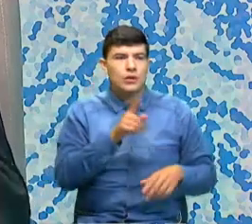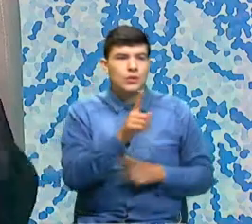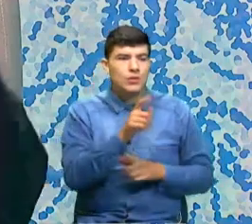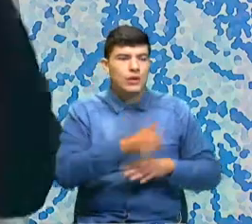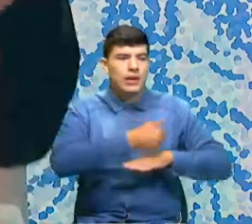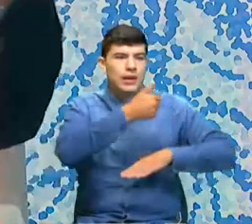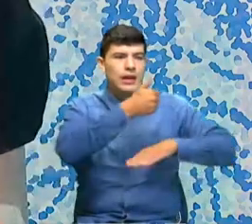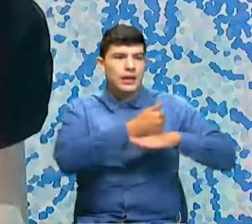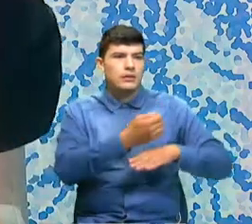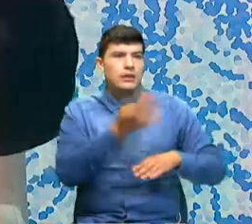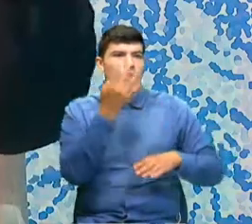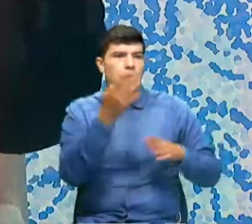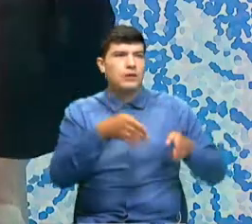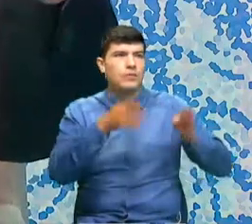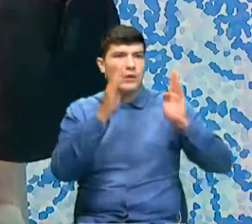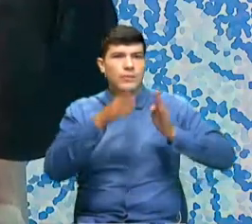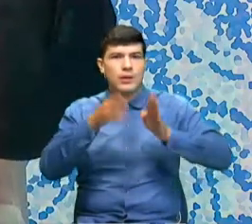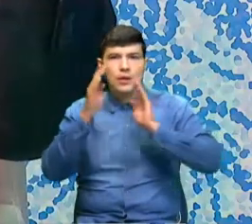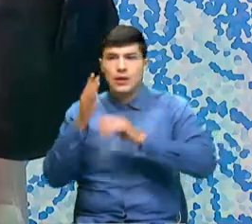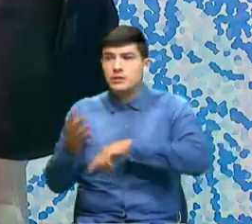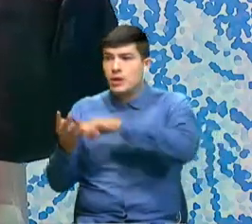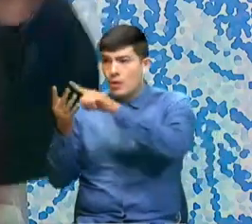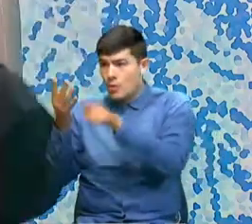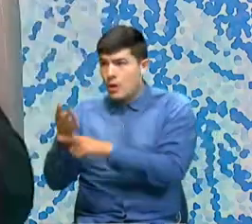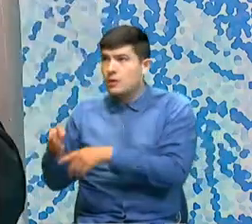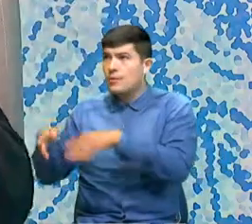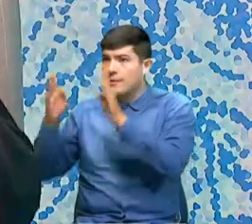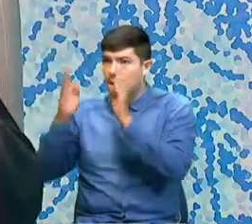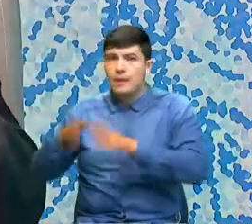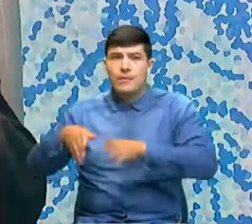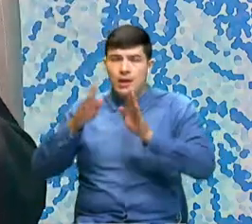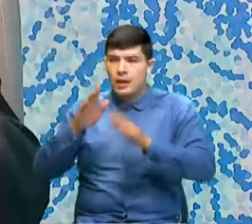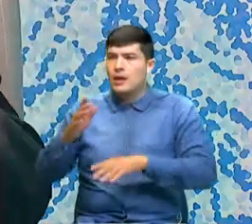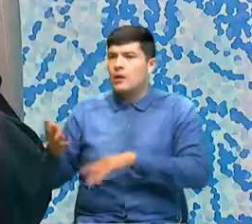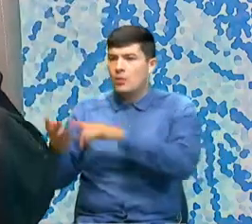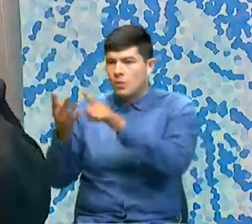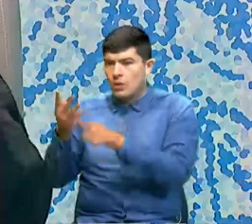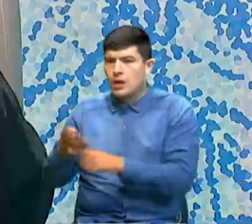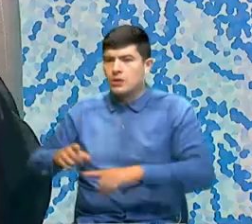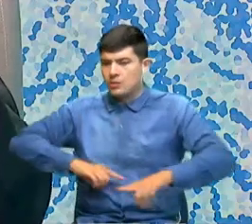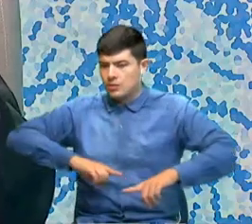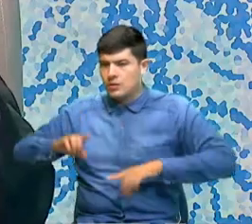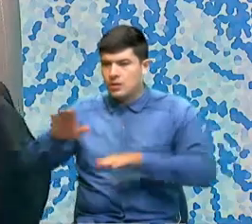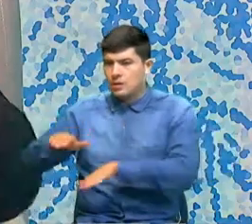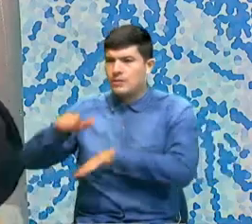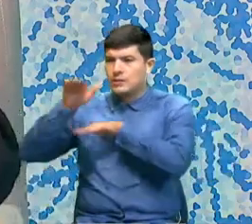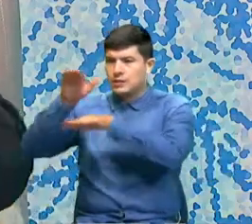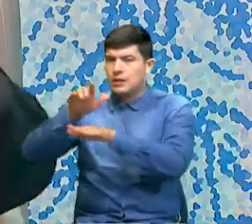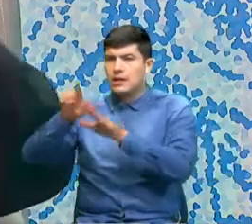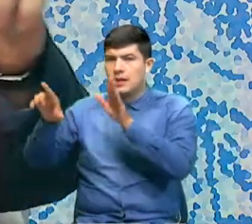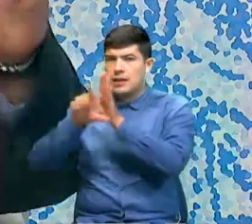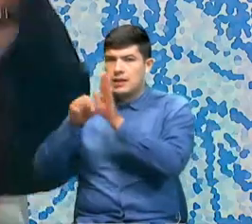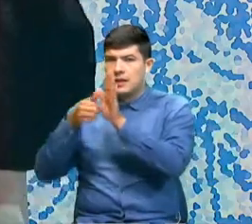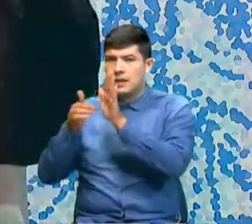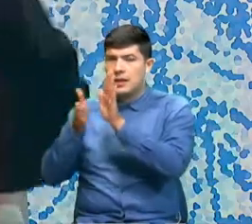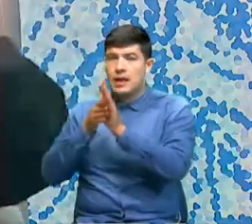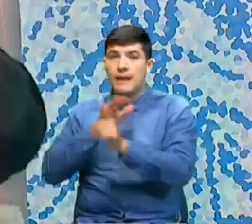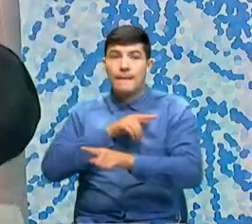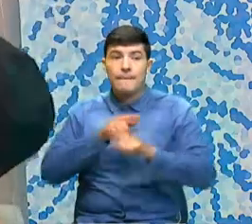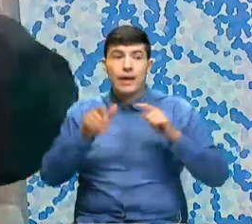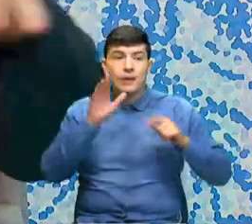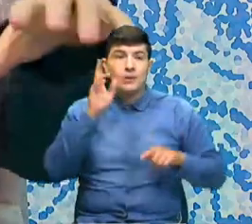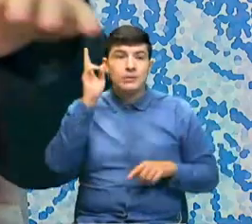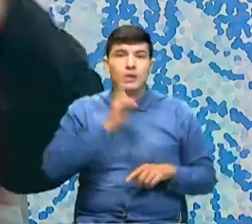cuatro copropiedades. Se tiene el administrador tendrá cuatro representaciones legales, Okay. Pero se